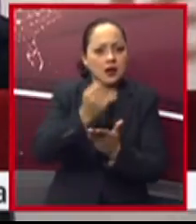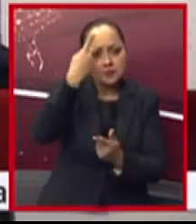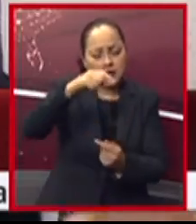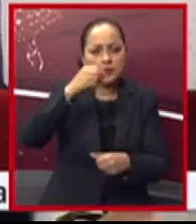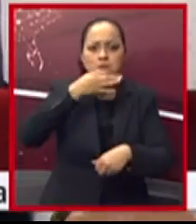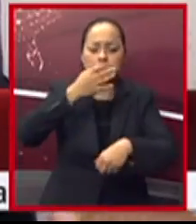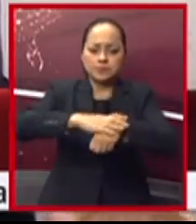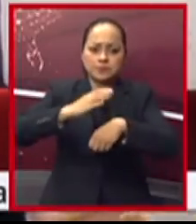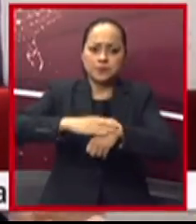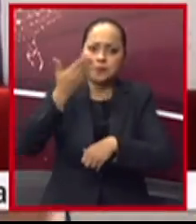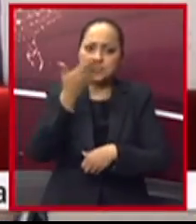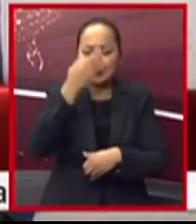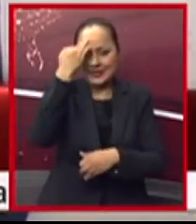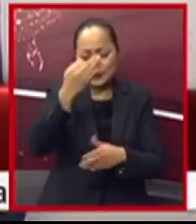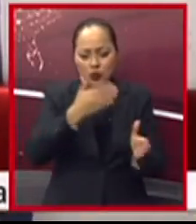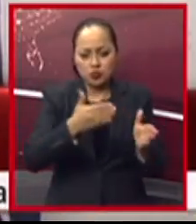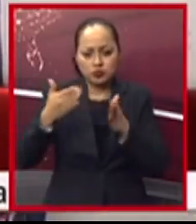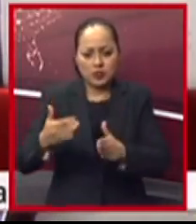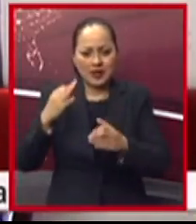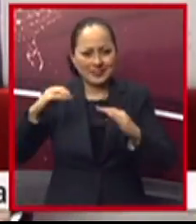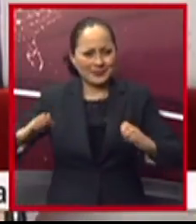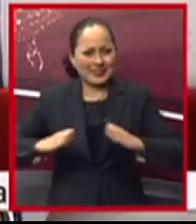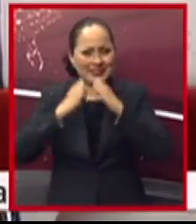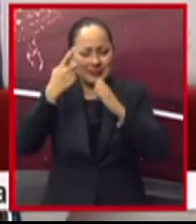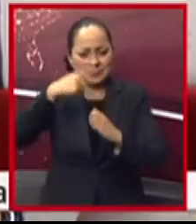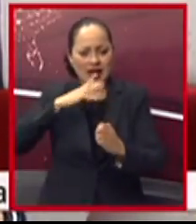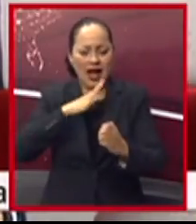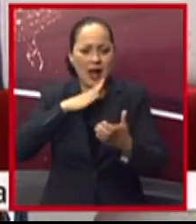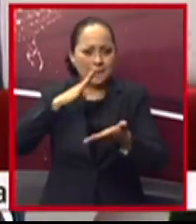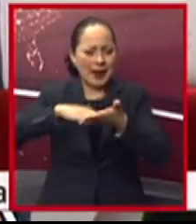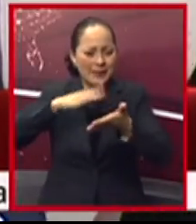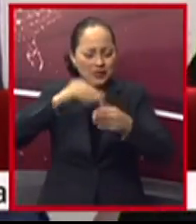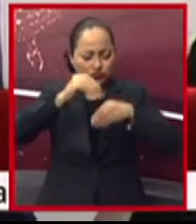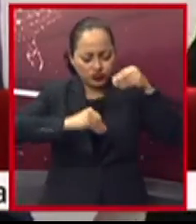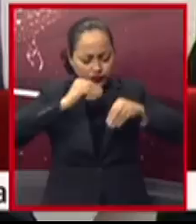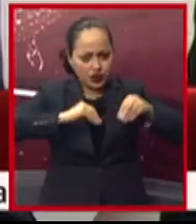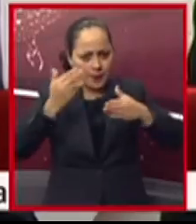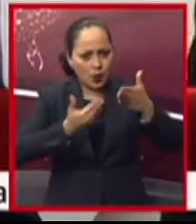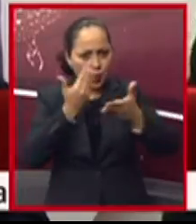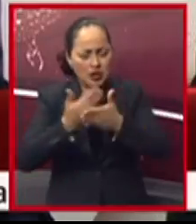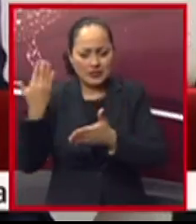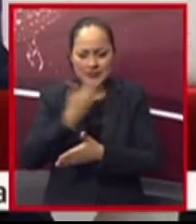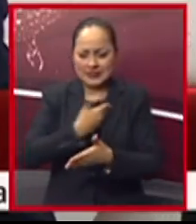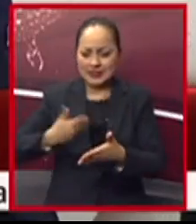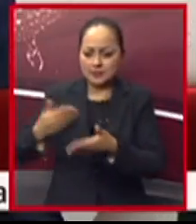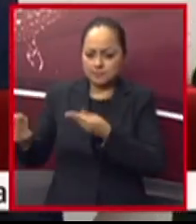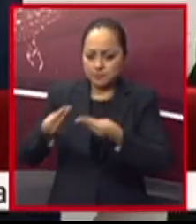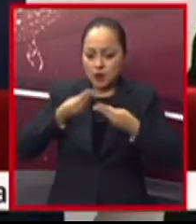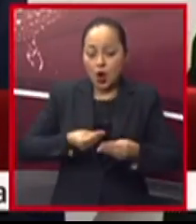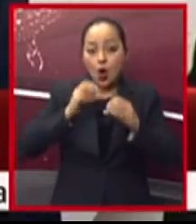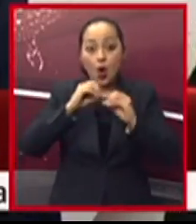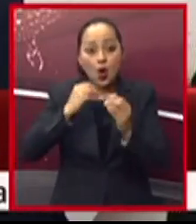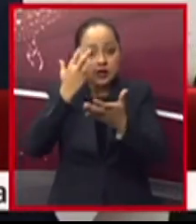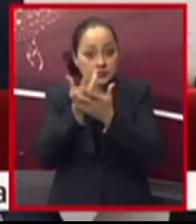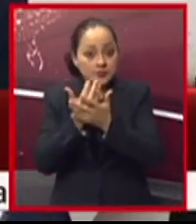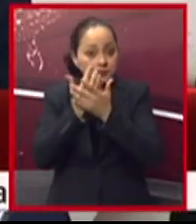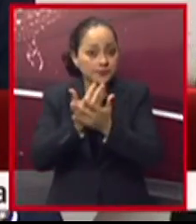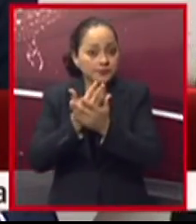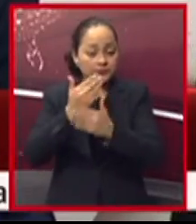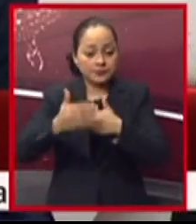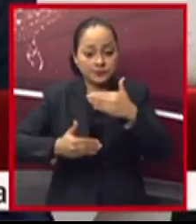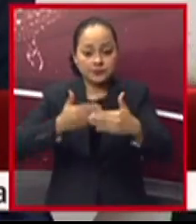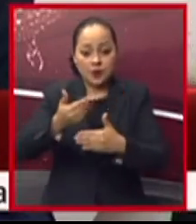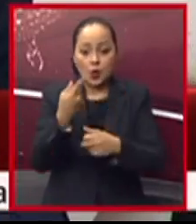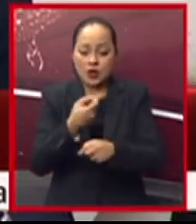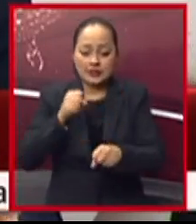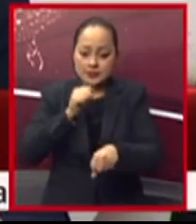periodo extraordinario, si ya tenemos documentos muy avanzados que nos digan los presidentes, o esperaremos o